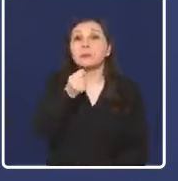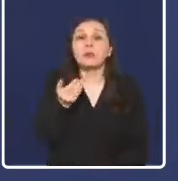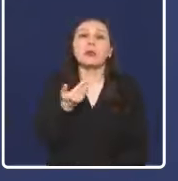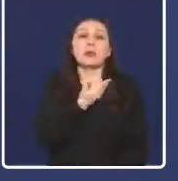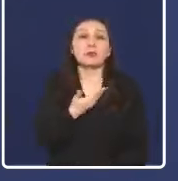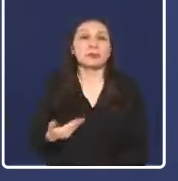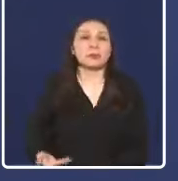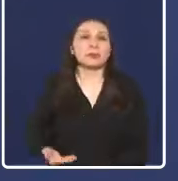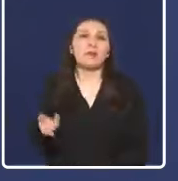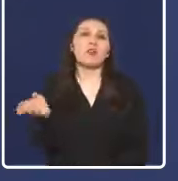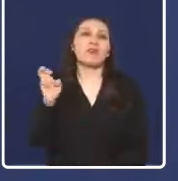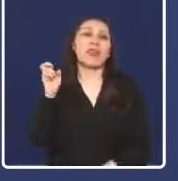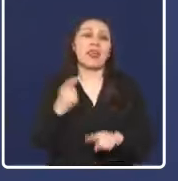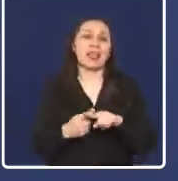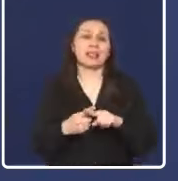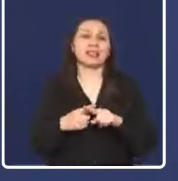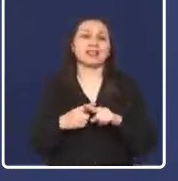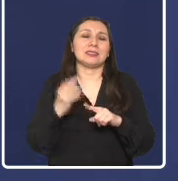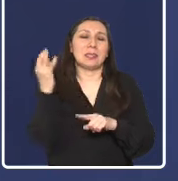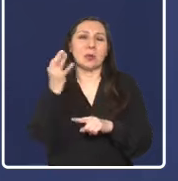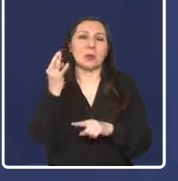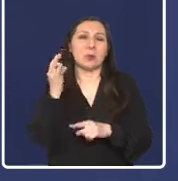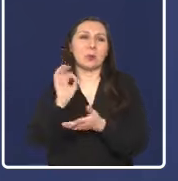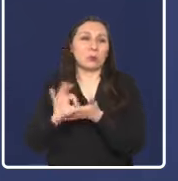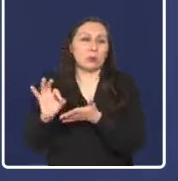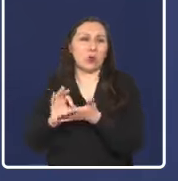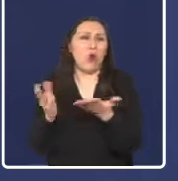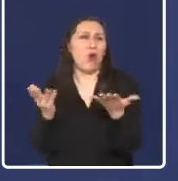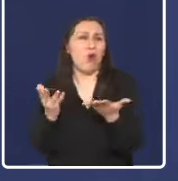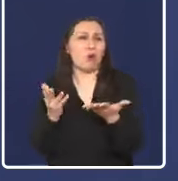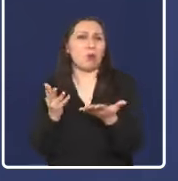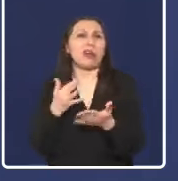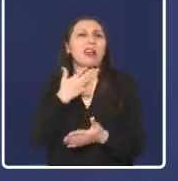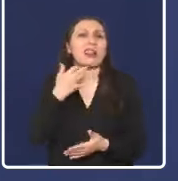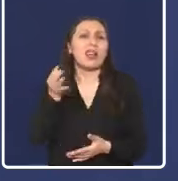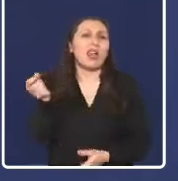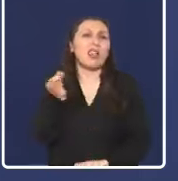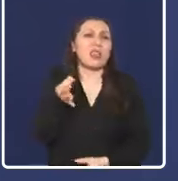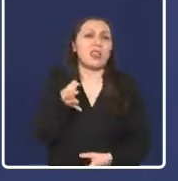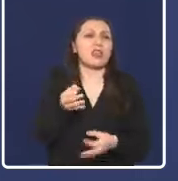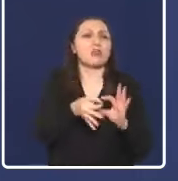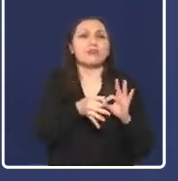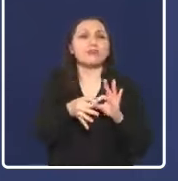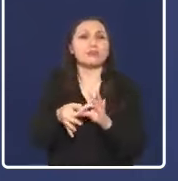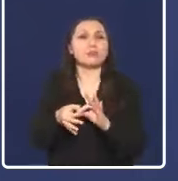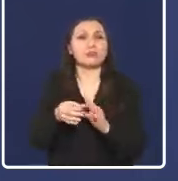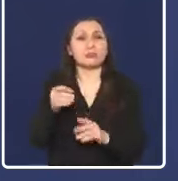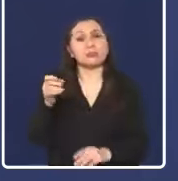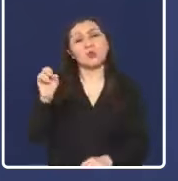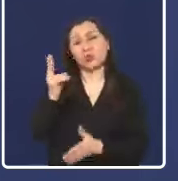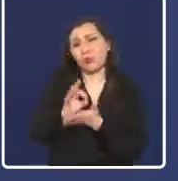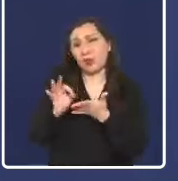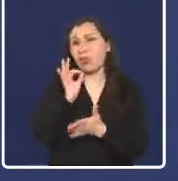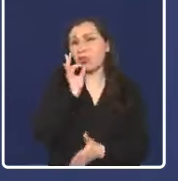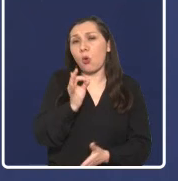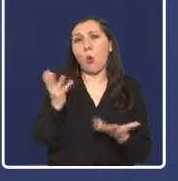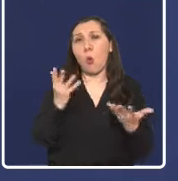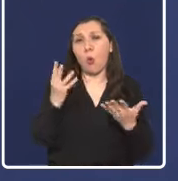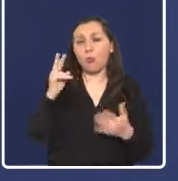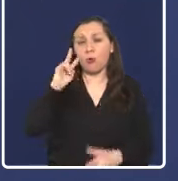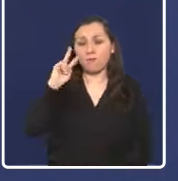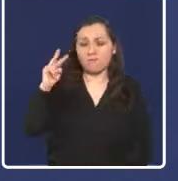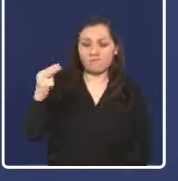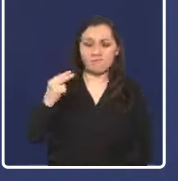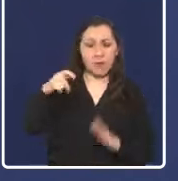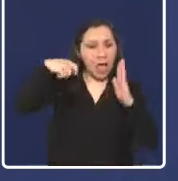reunión con el ex subsecretario Monsalve, ¿cómo fue esa reunión? ¿Qué detalles le entregó finalmente? ¿Él le señaló cómo se veía él